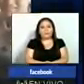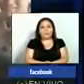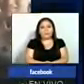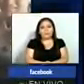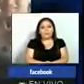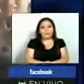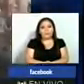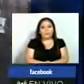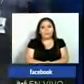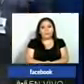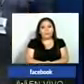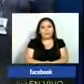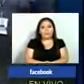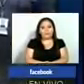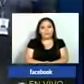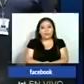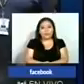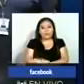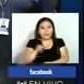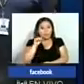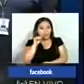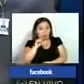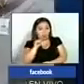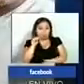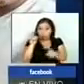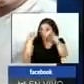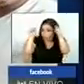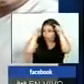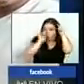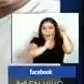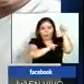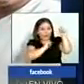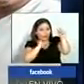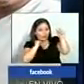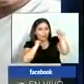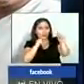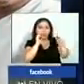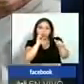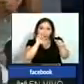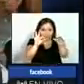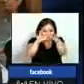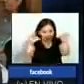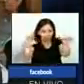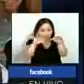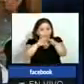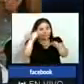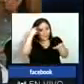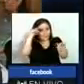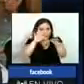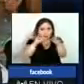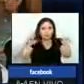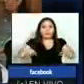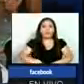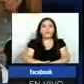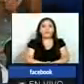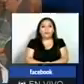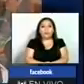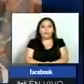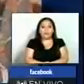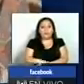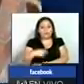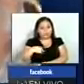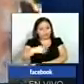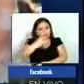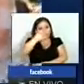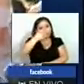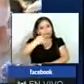Como decía su referente espiritual San Juan Bosco En muchos de sus pensamientos Templanza